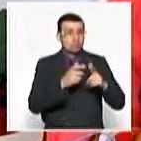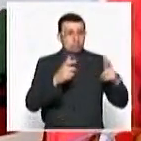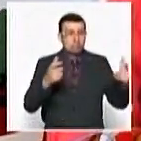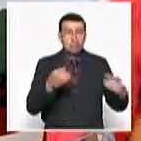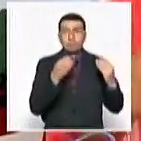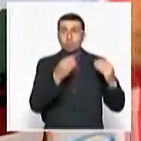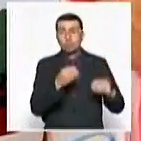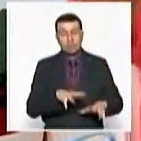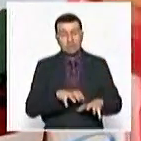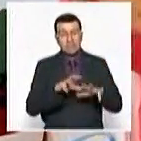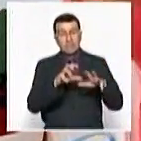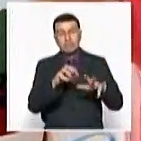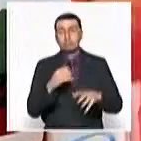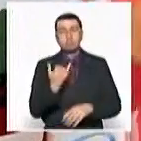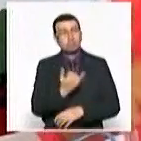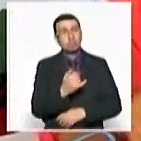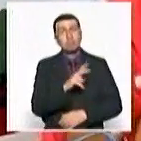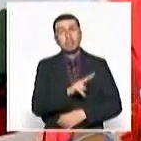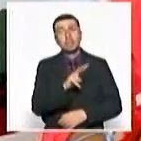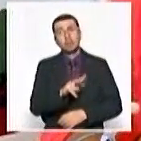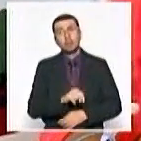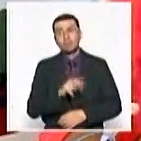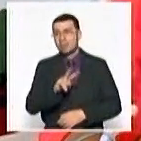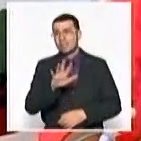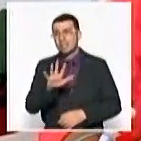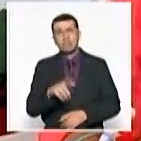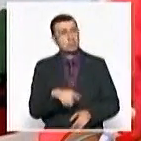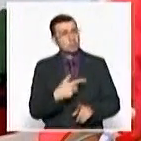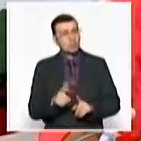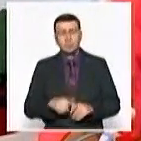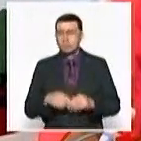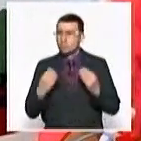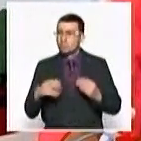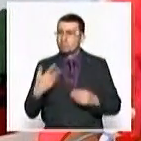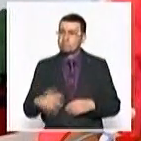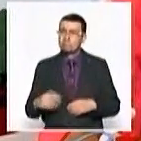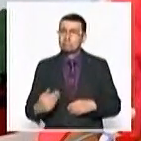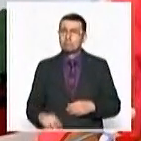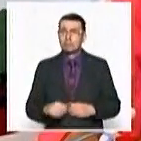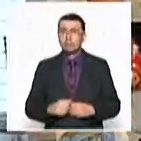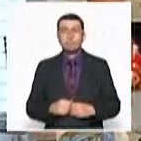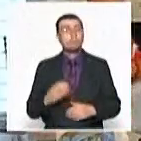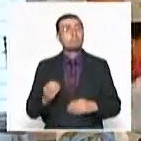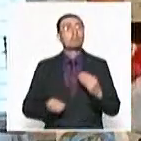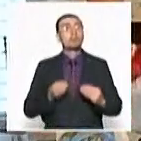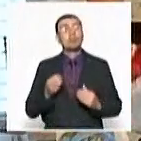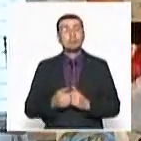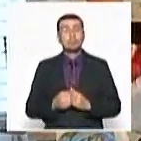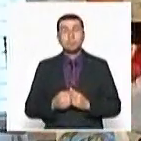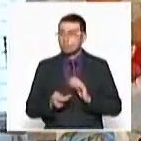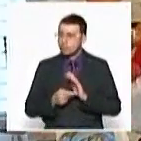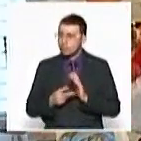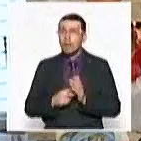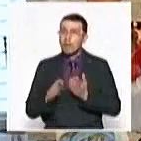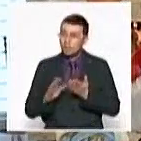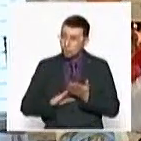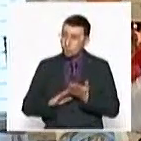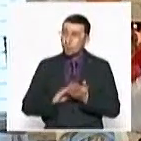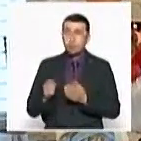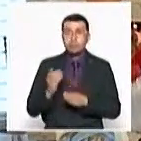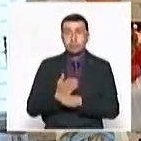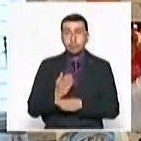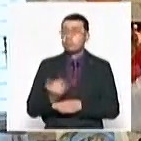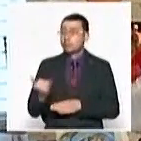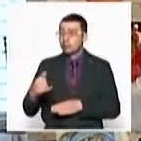útero de 22, de 25, de todas las edades. Entonces, digamos que se va a solucionar el problema que tiene ya una masa